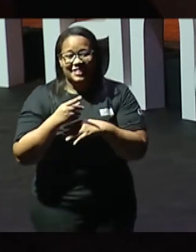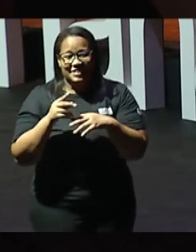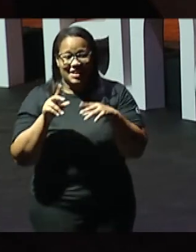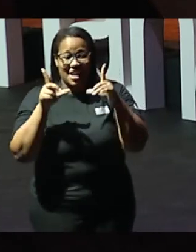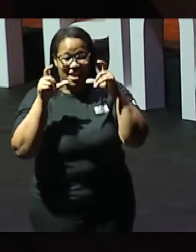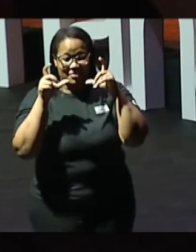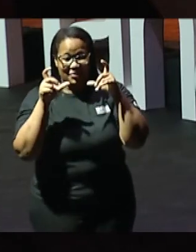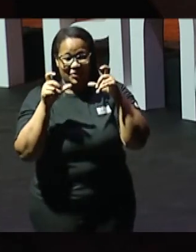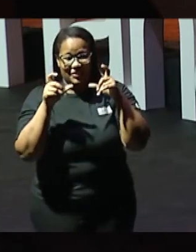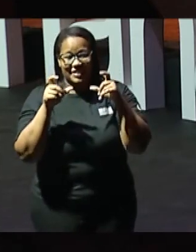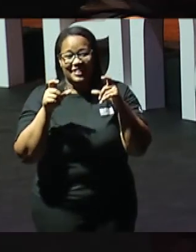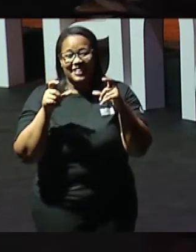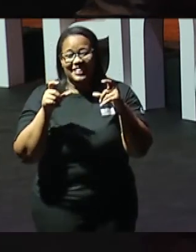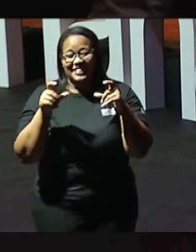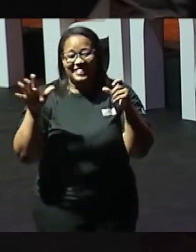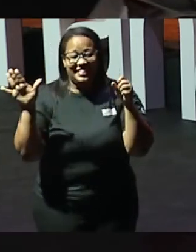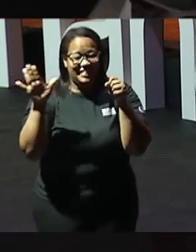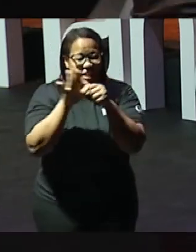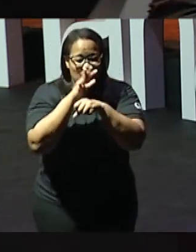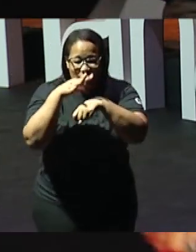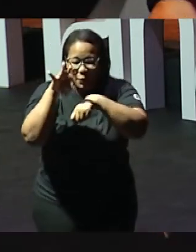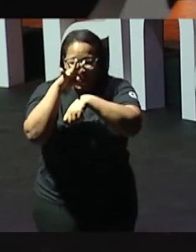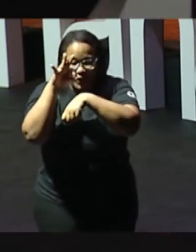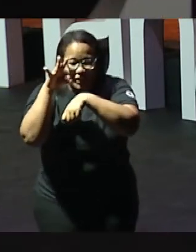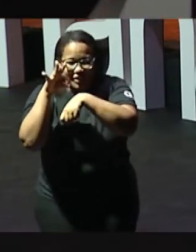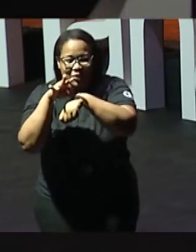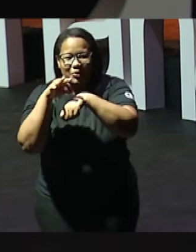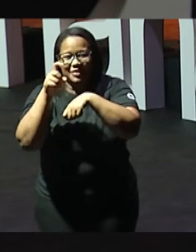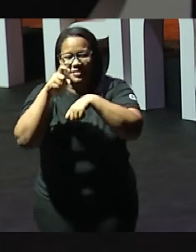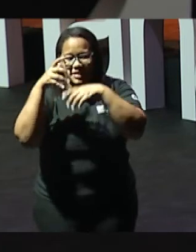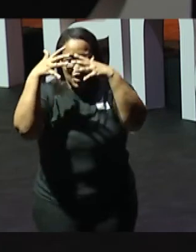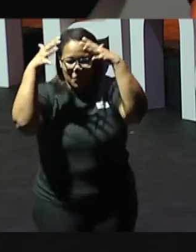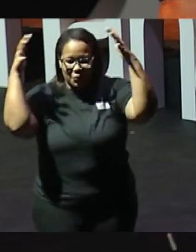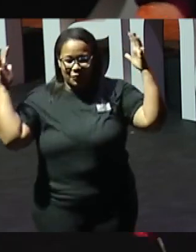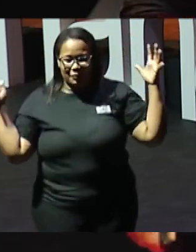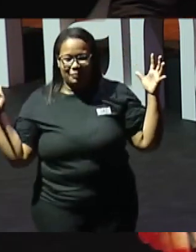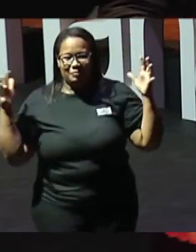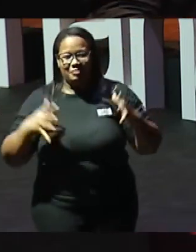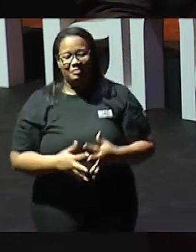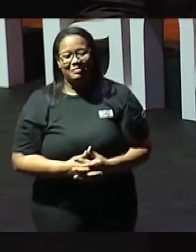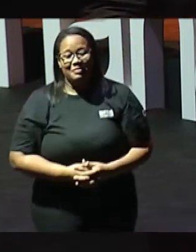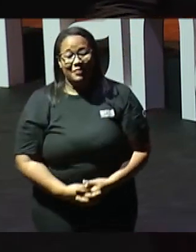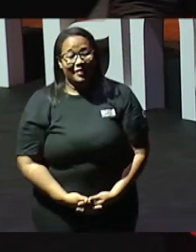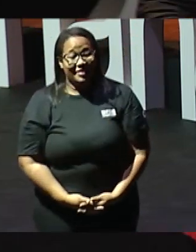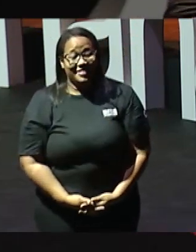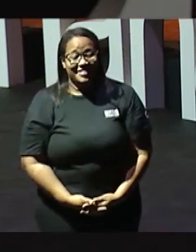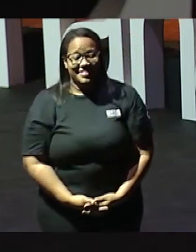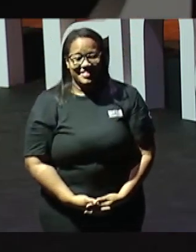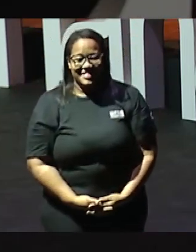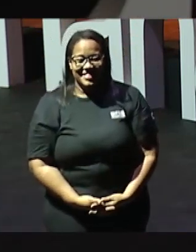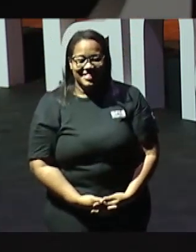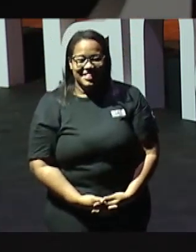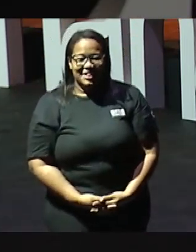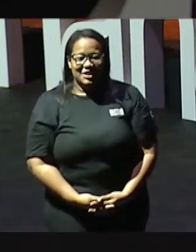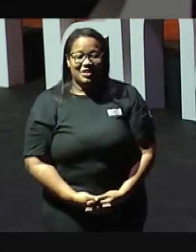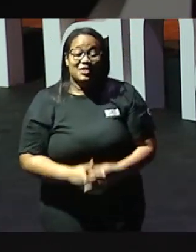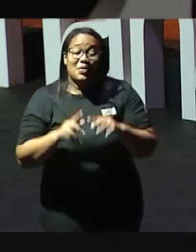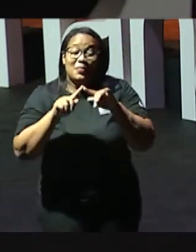pero arriba esto es una locura pero